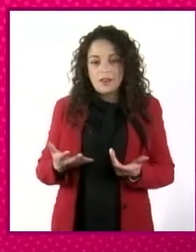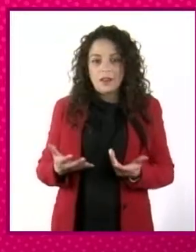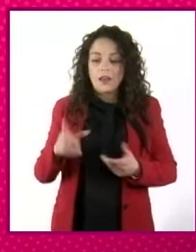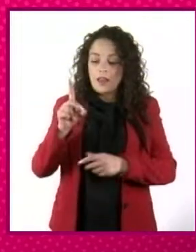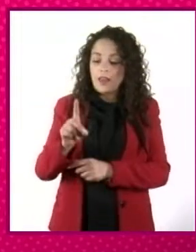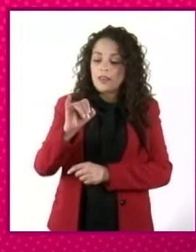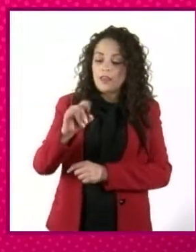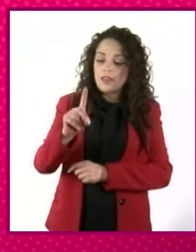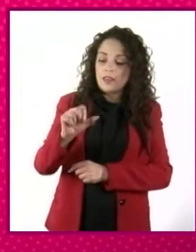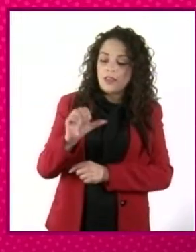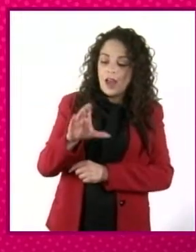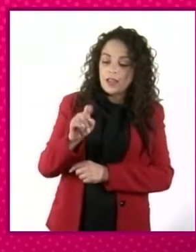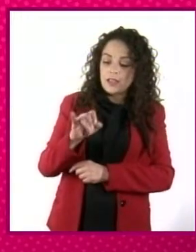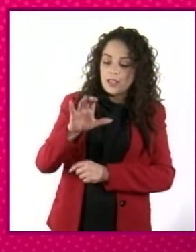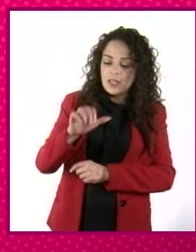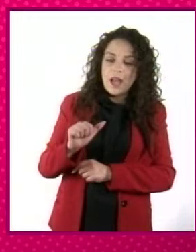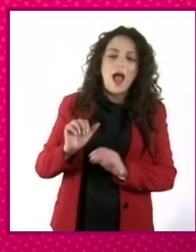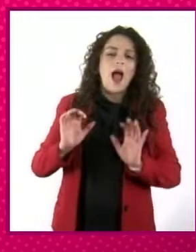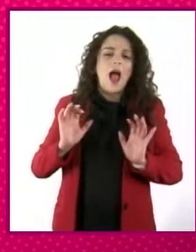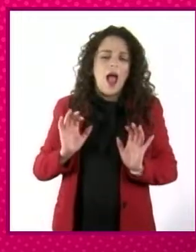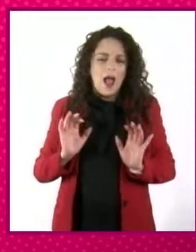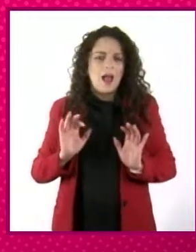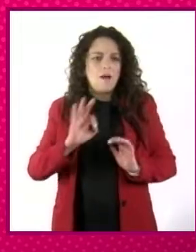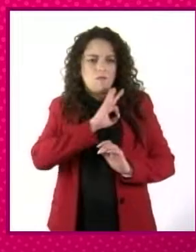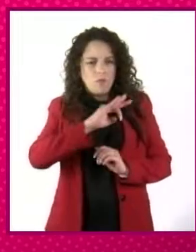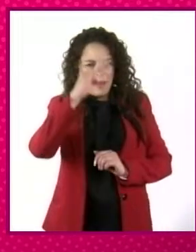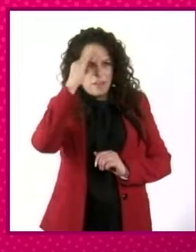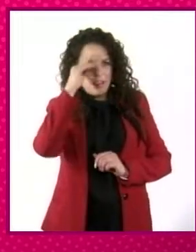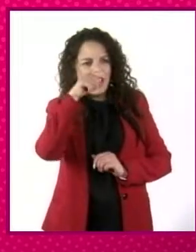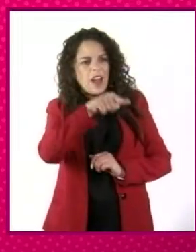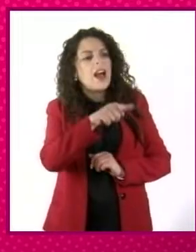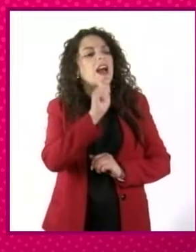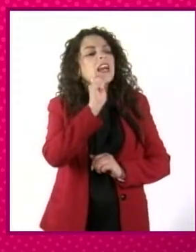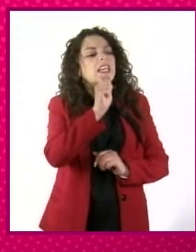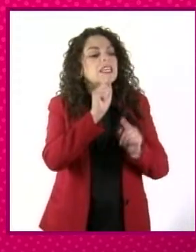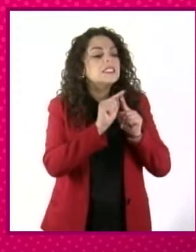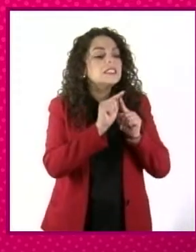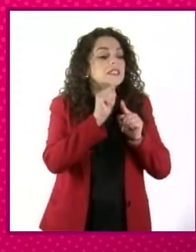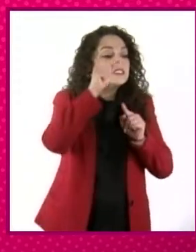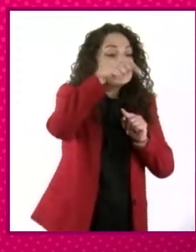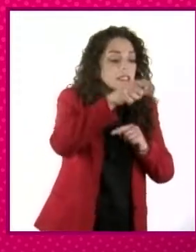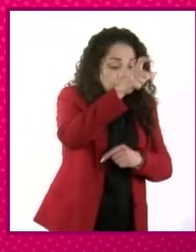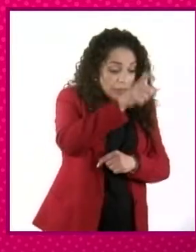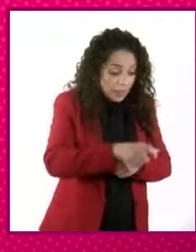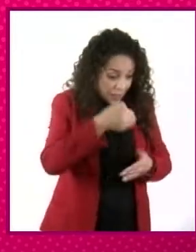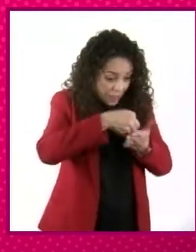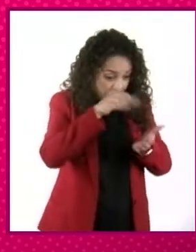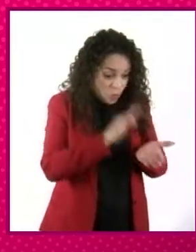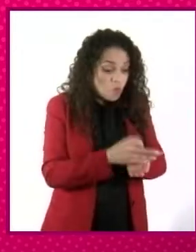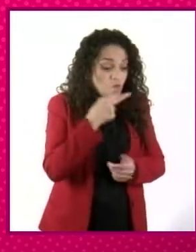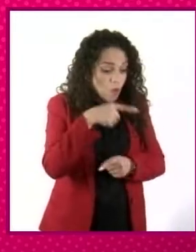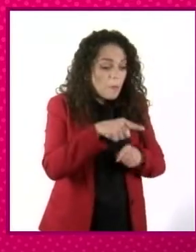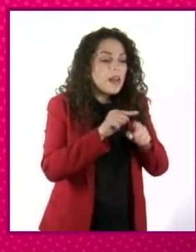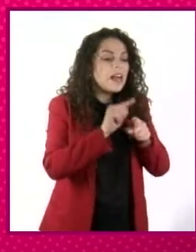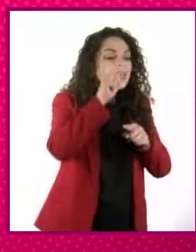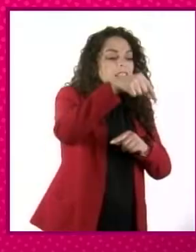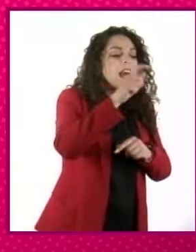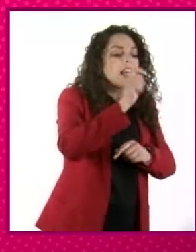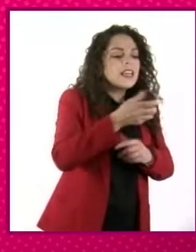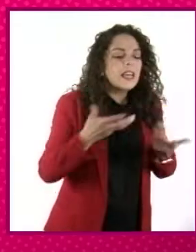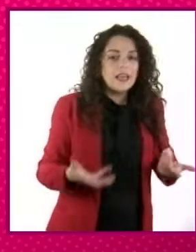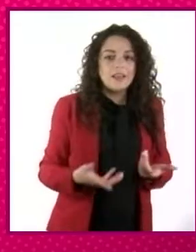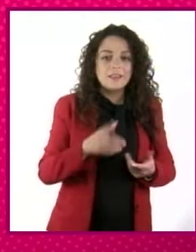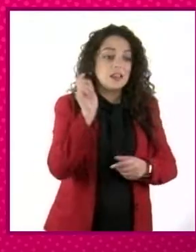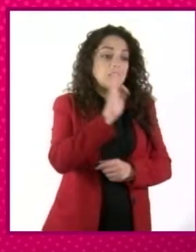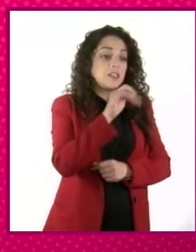ser el pretexto para preguntarnos qué más hay detrás de ese héroe, que a lo mejor ya se convierte en un mito, qué más hay detrás de esa mujer que nos